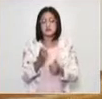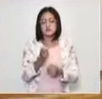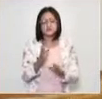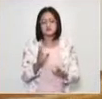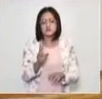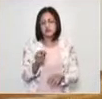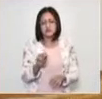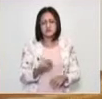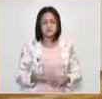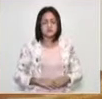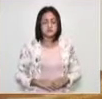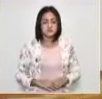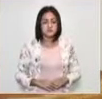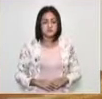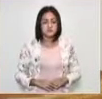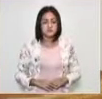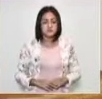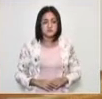no.